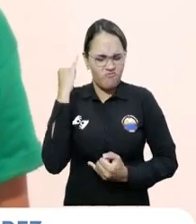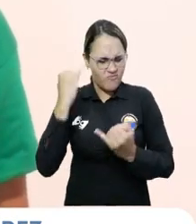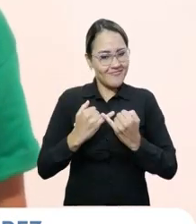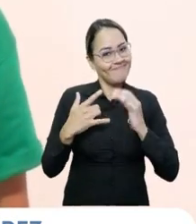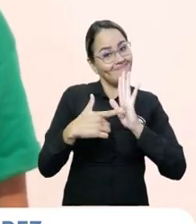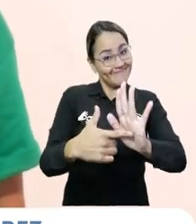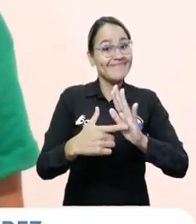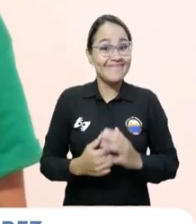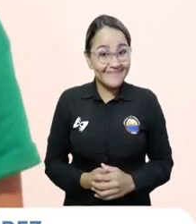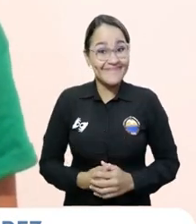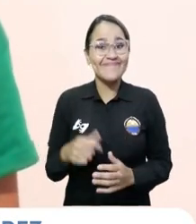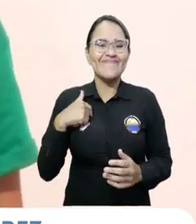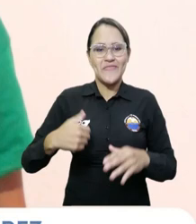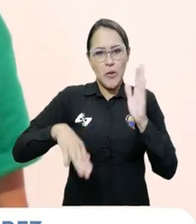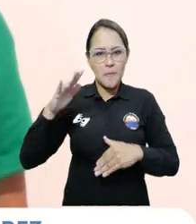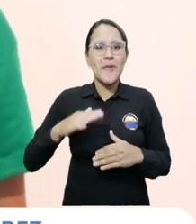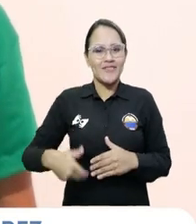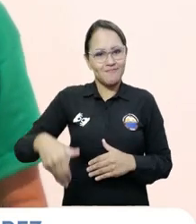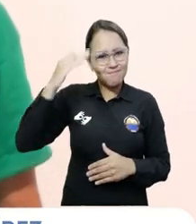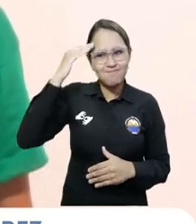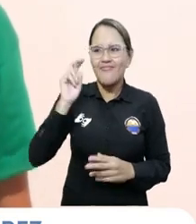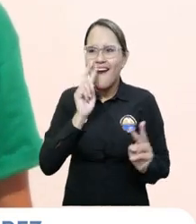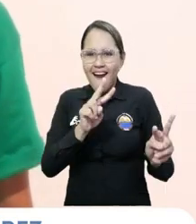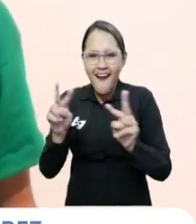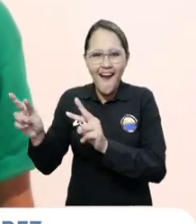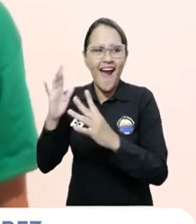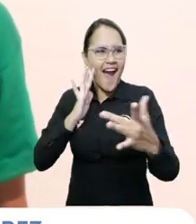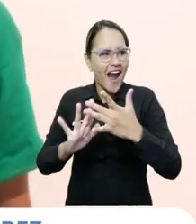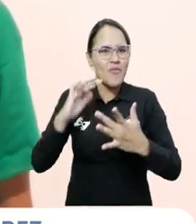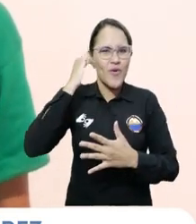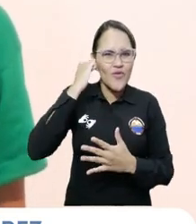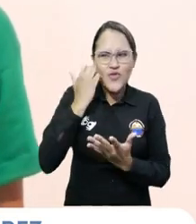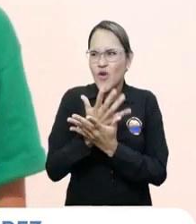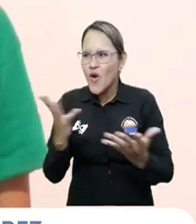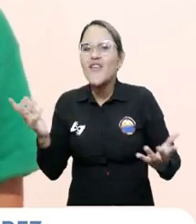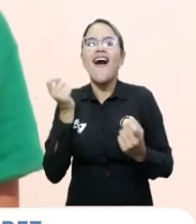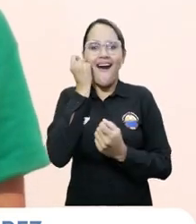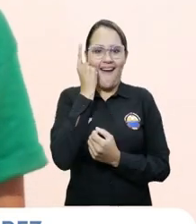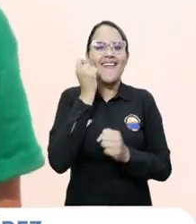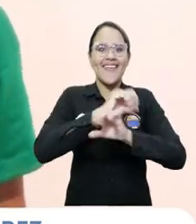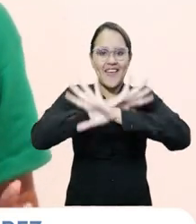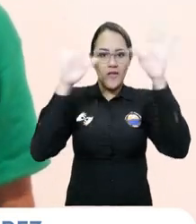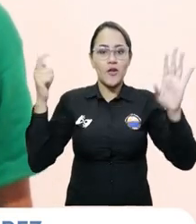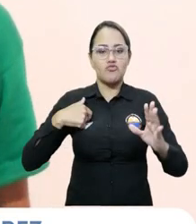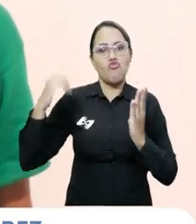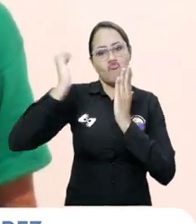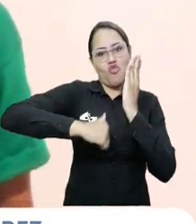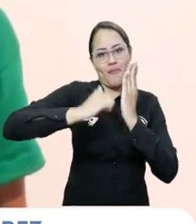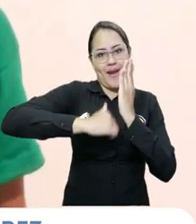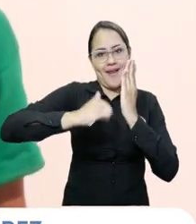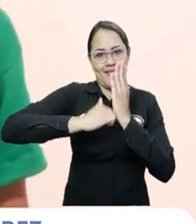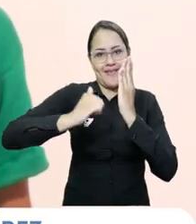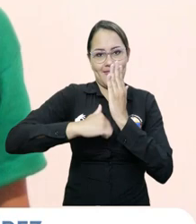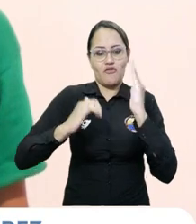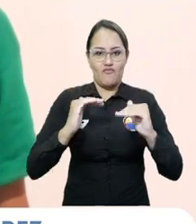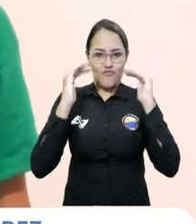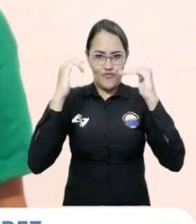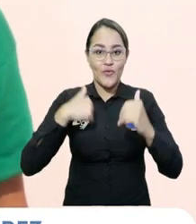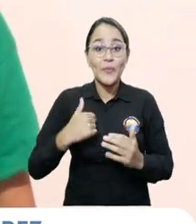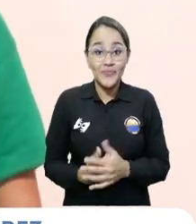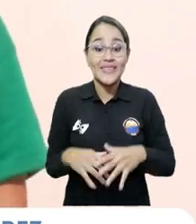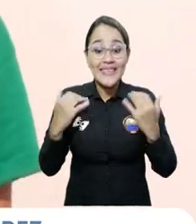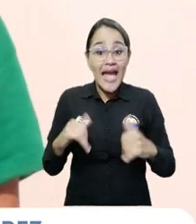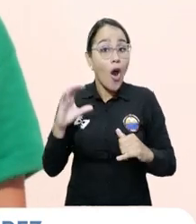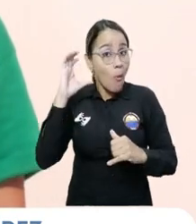fortuna de crecer en entornos pedagógicos, lo cual me hace normalista superior. Actualmente curso la licenciatura